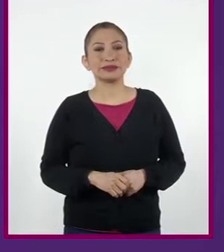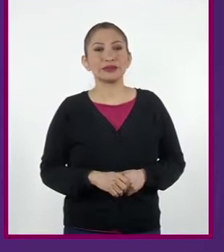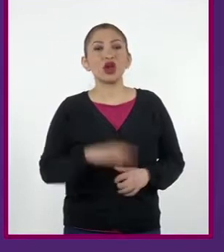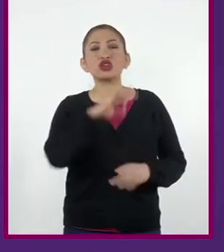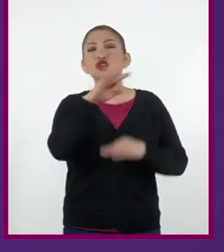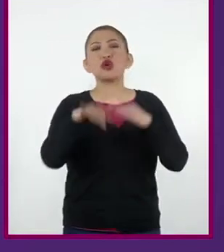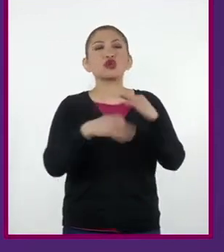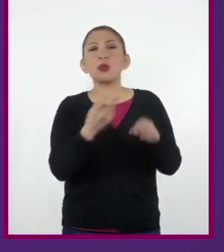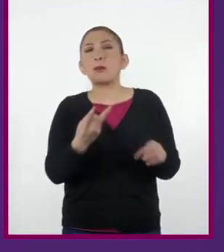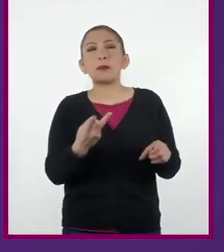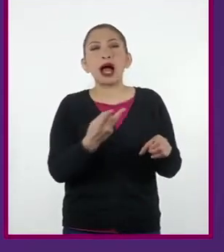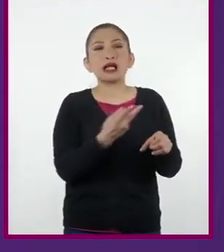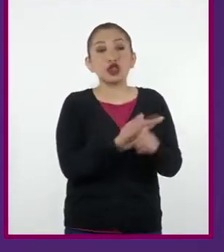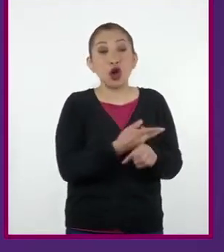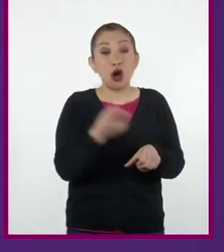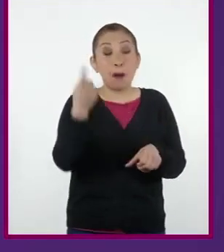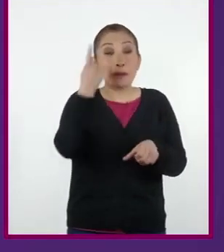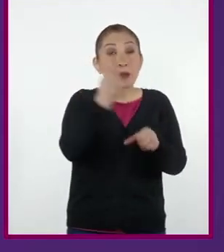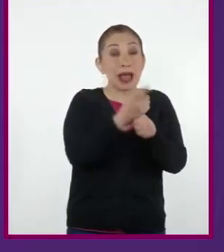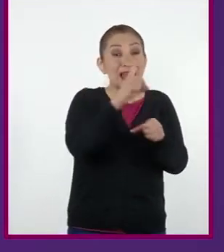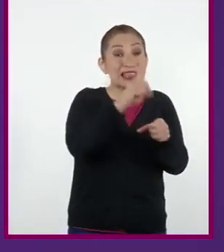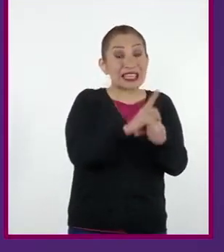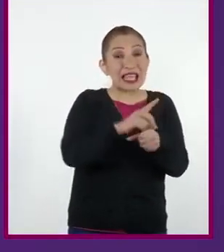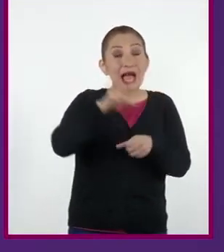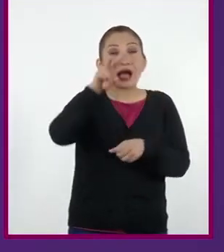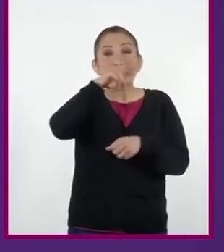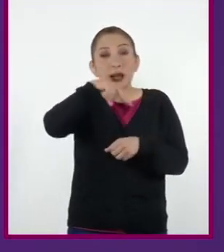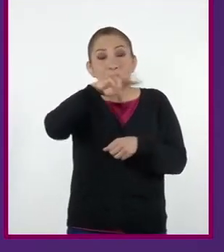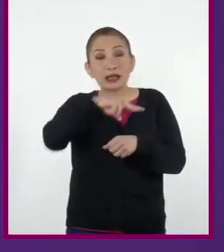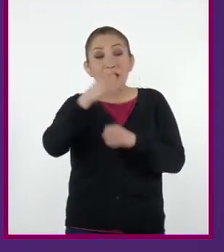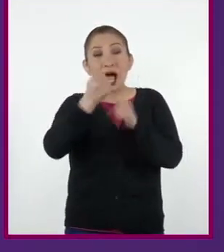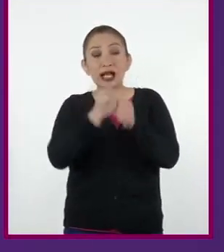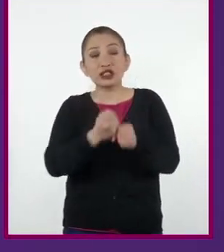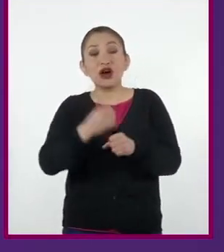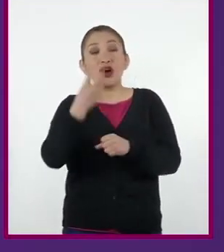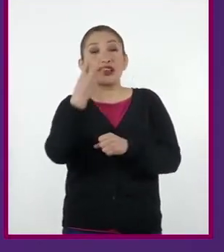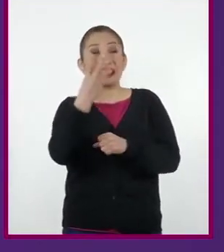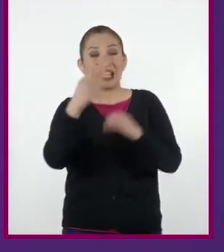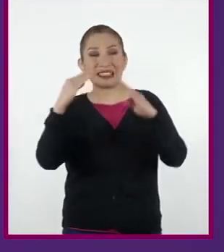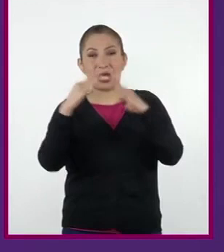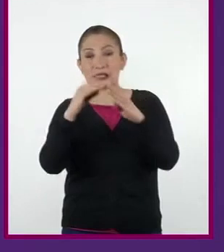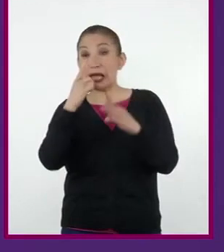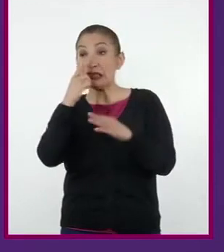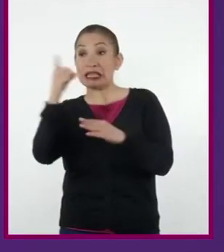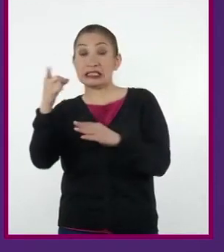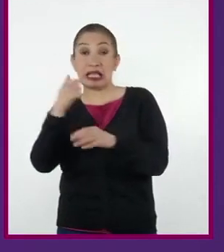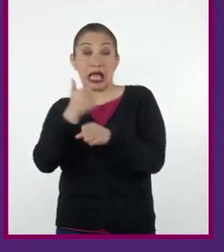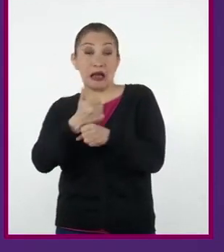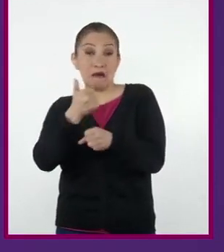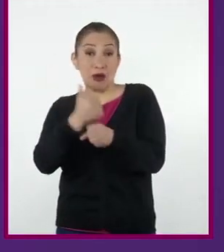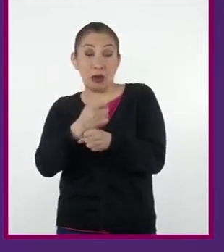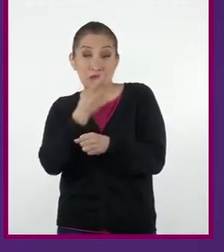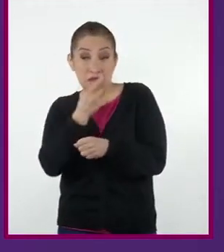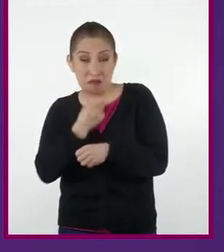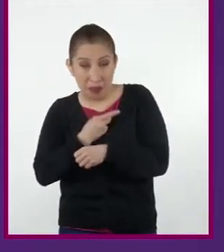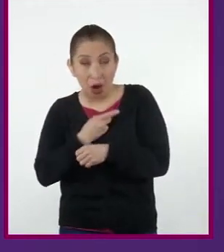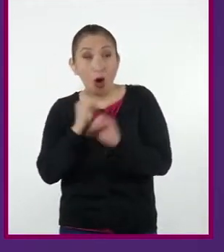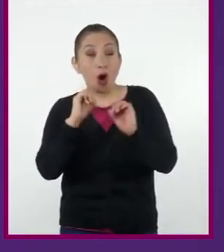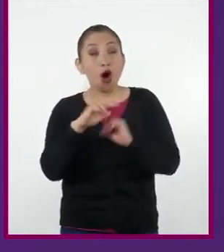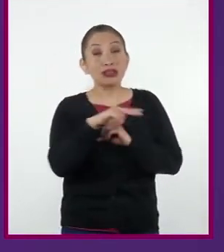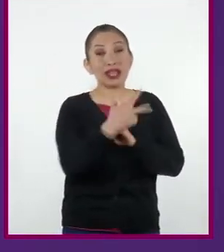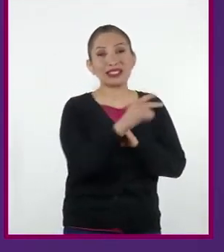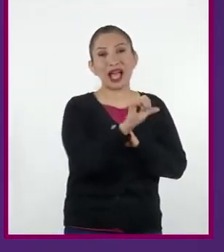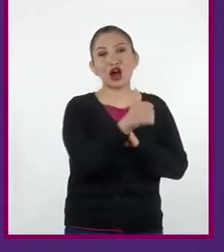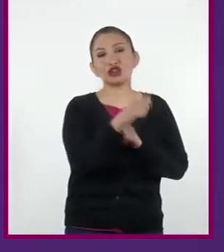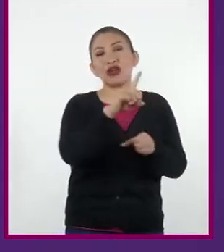Todo esto sucedió en el día 1 serpiente del año 3 caza, según contaban nuestros abuelos, o en el 13